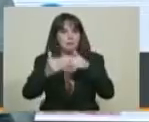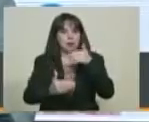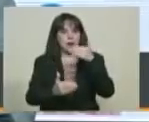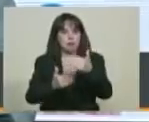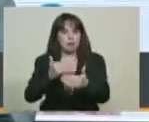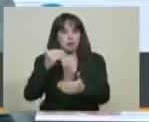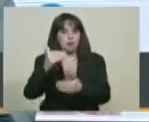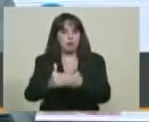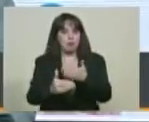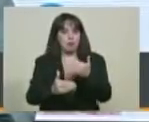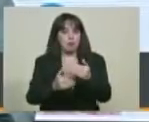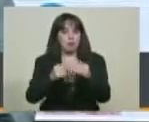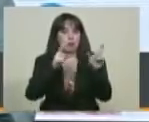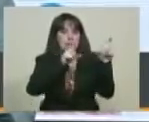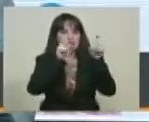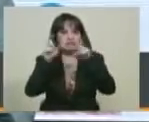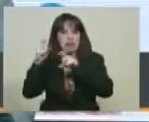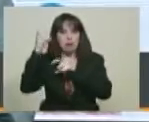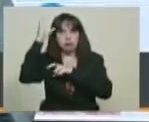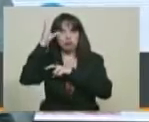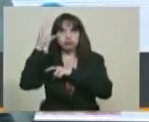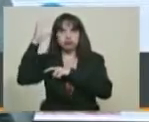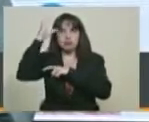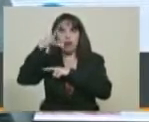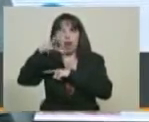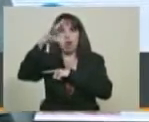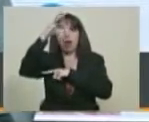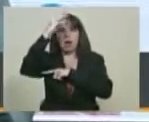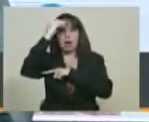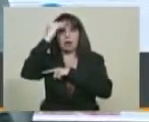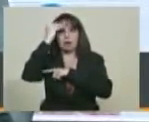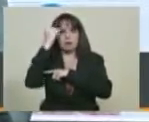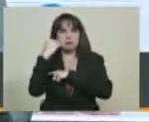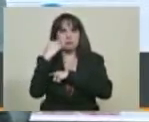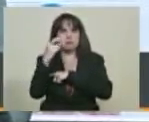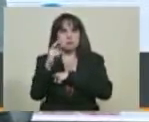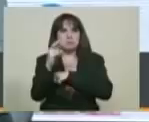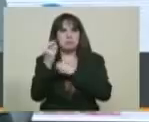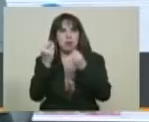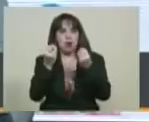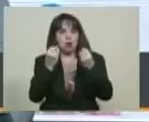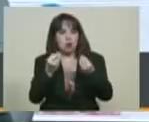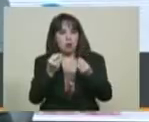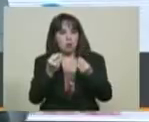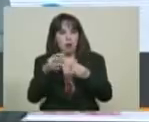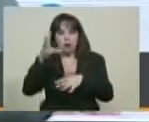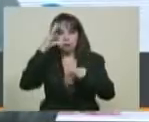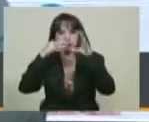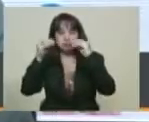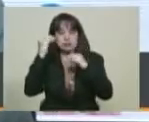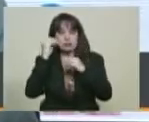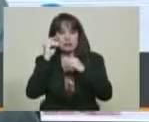de abrir conciencia, de estimular la conciencia nacional,